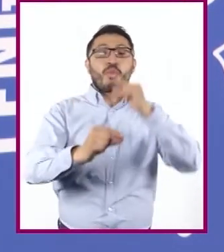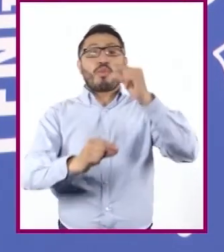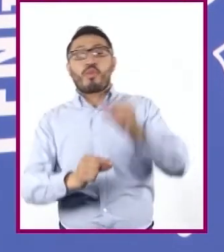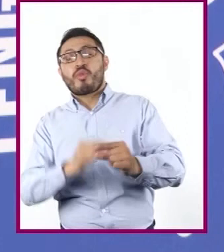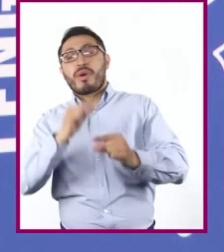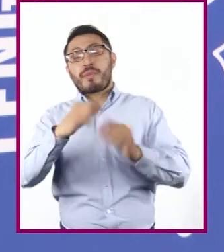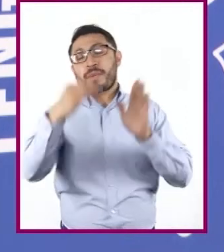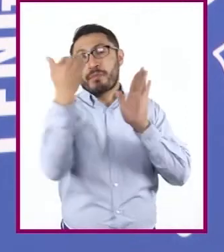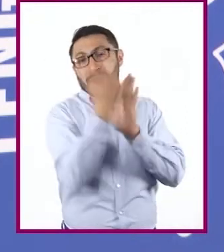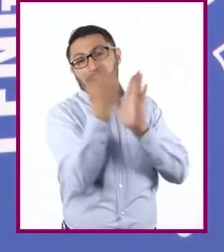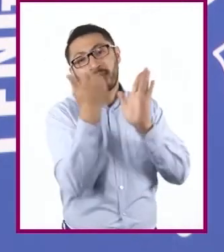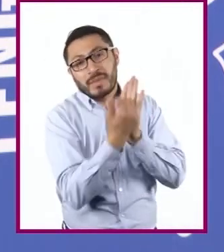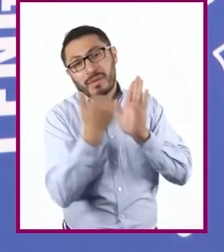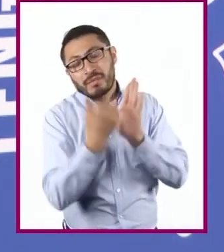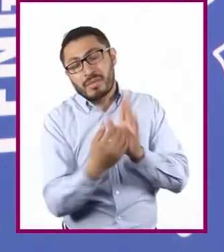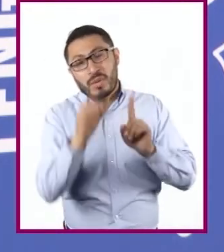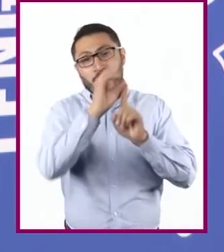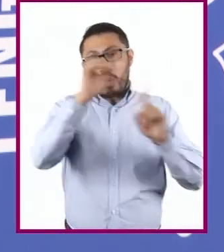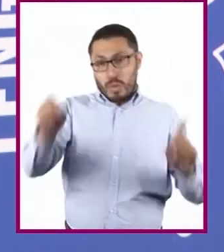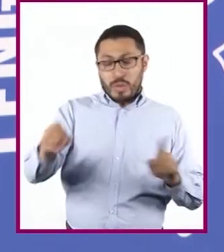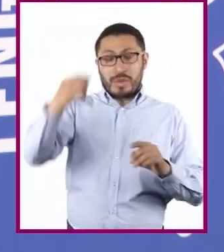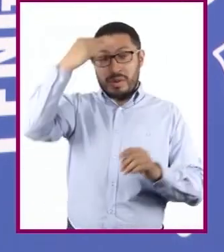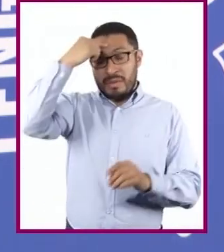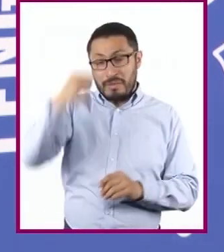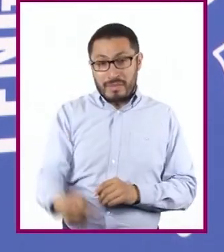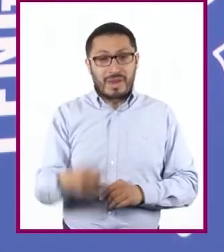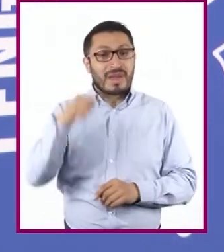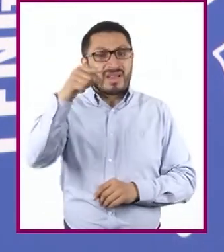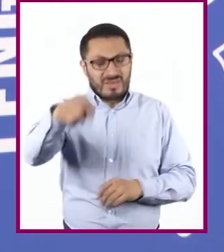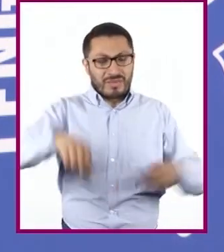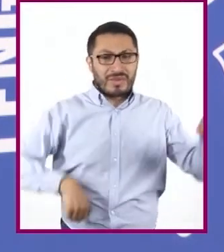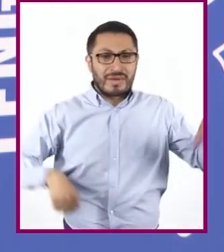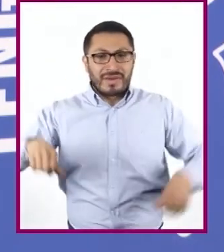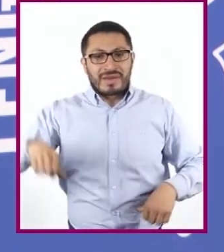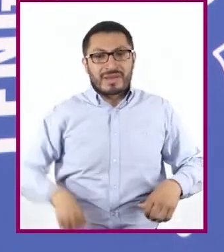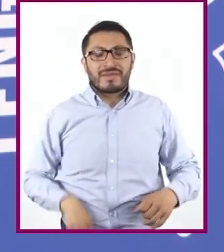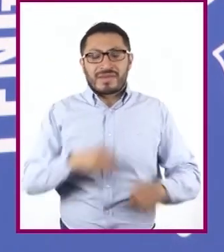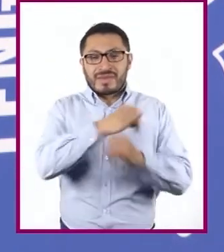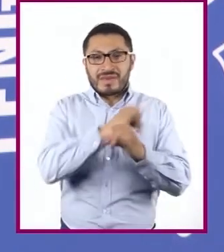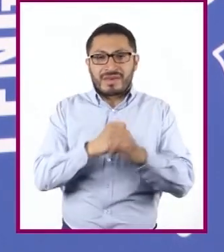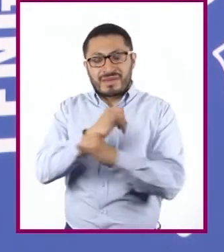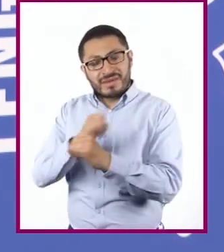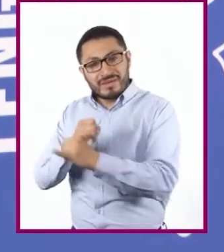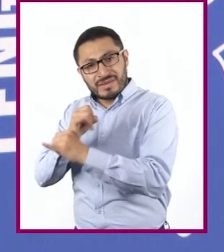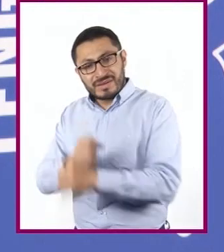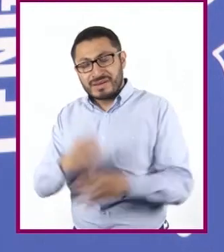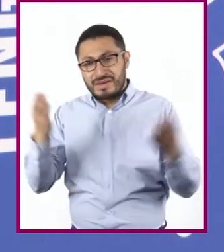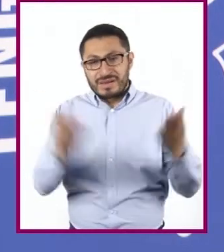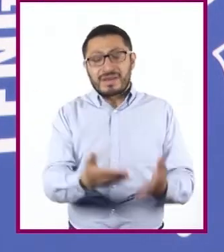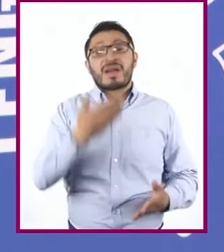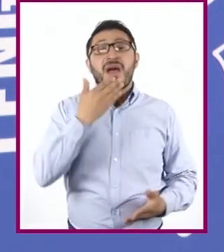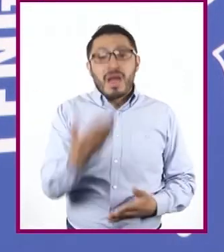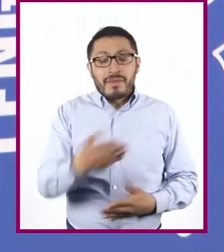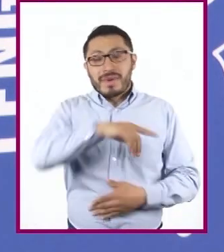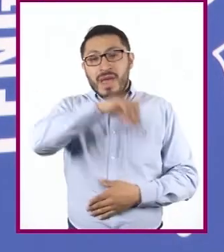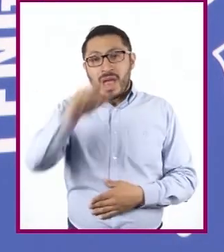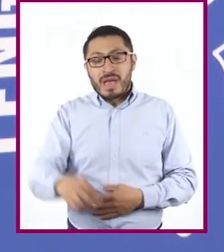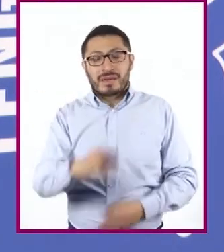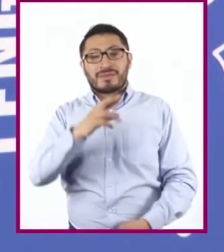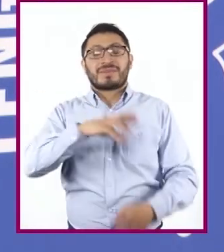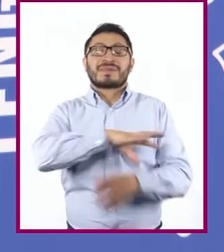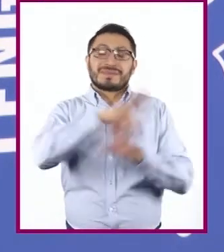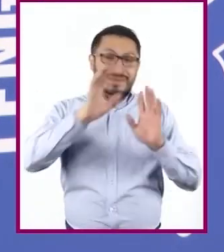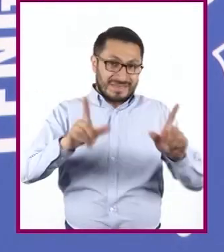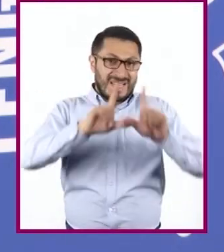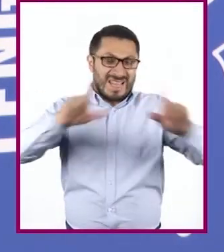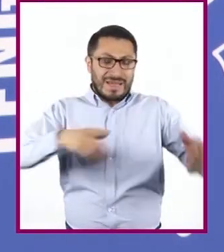las actividades para complementar su investigación y compartir los resultados. La explicación de los pasos